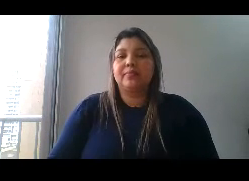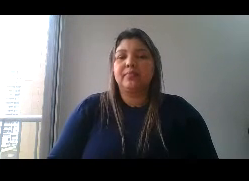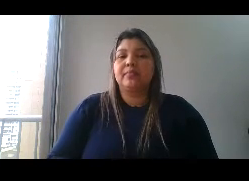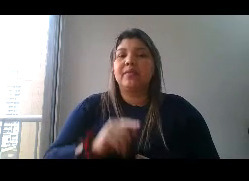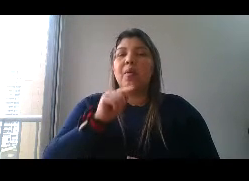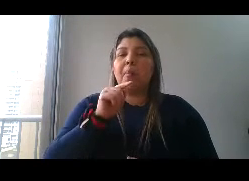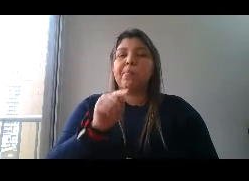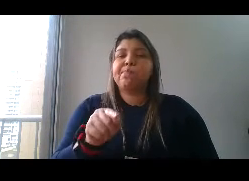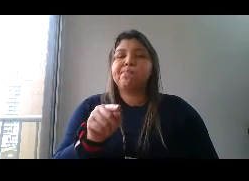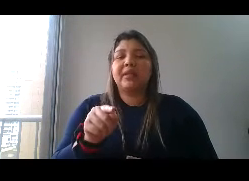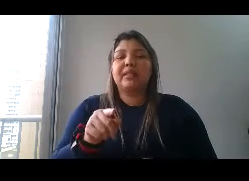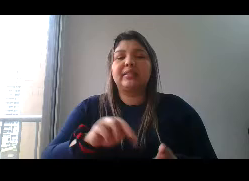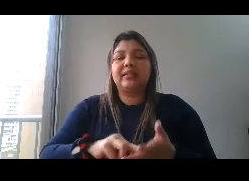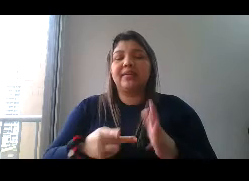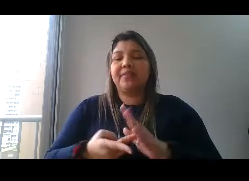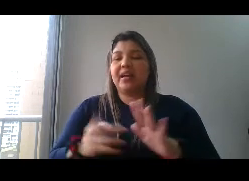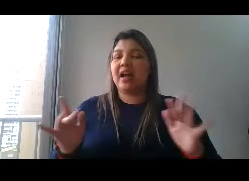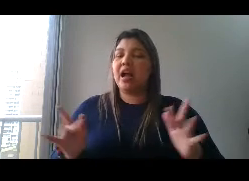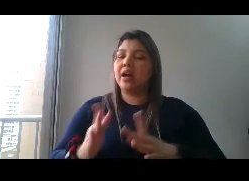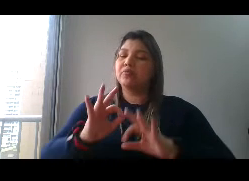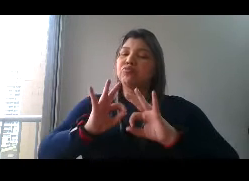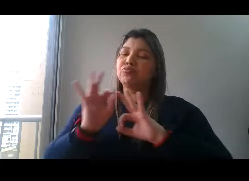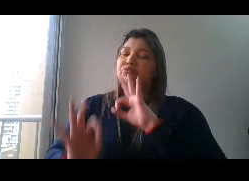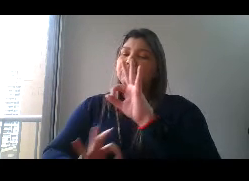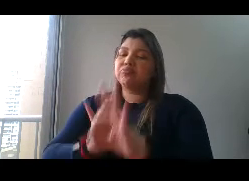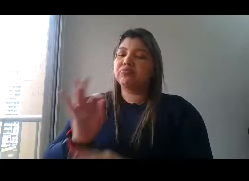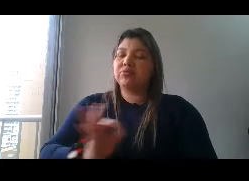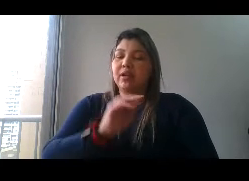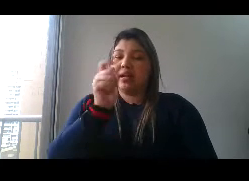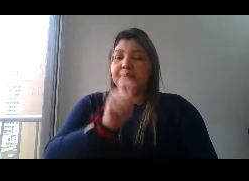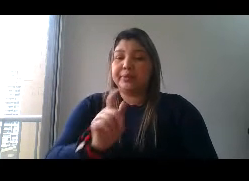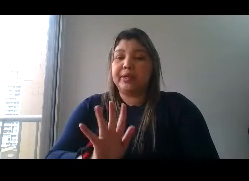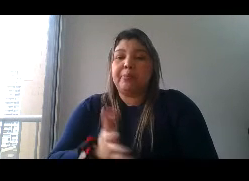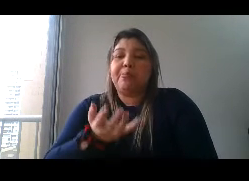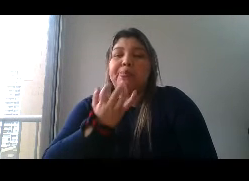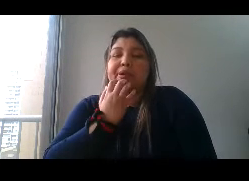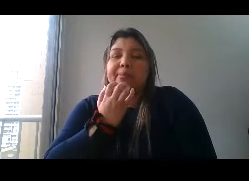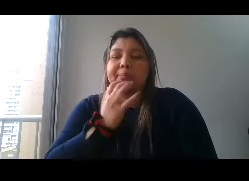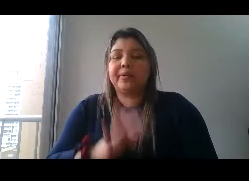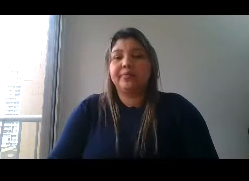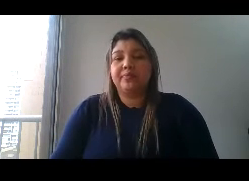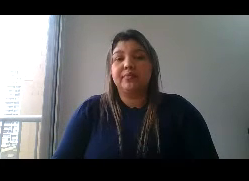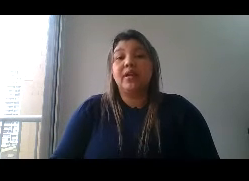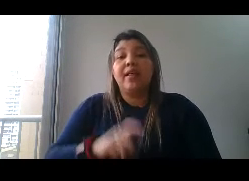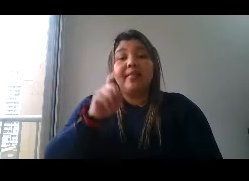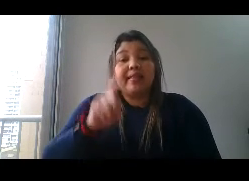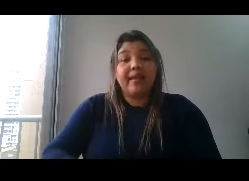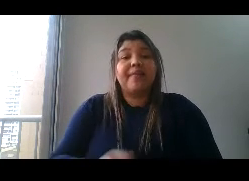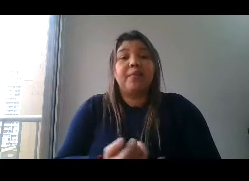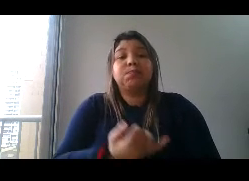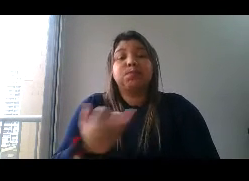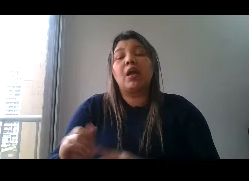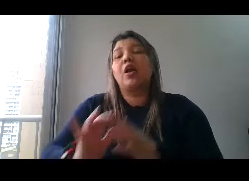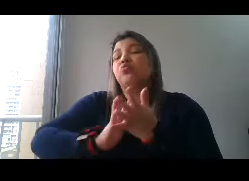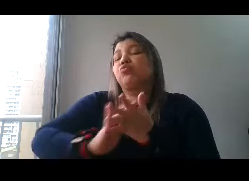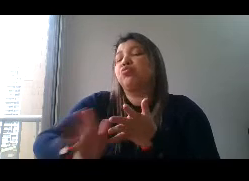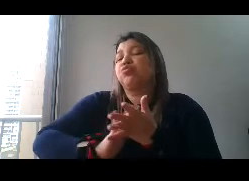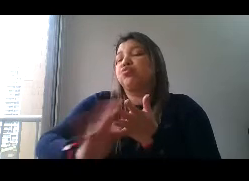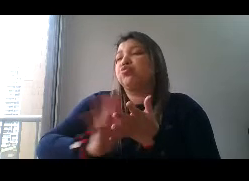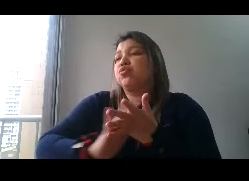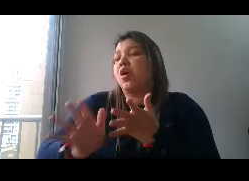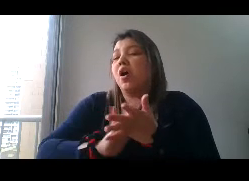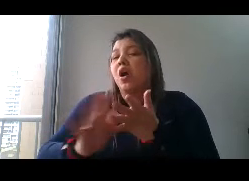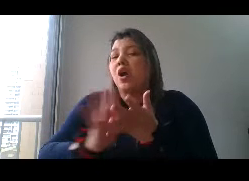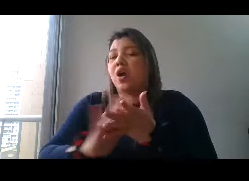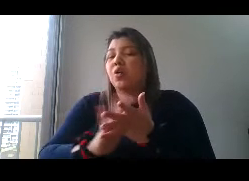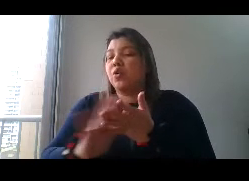ver con la seguridad del paciente. Entonces, ejemplo, se debe contar con un programa de seguridad del paciente que provea una adecuada